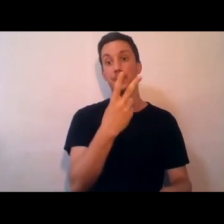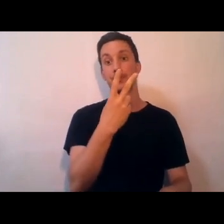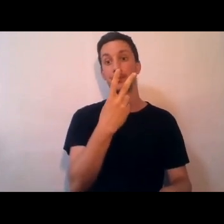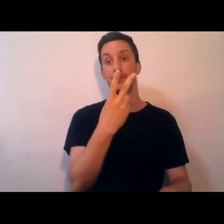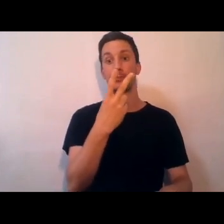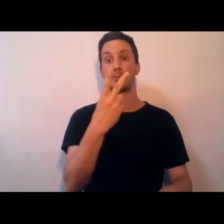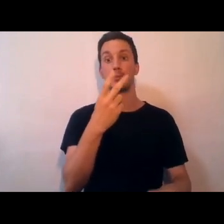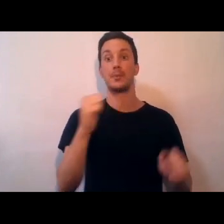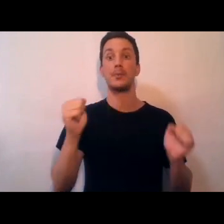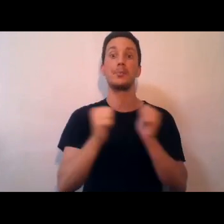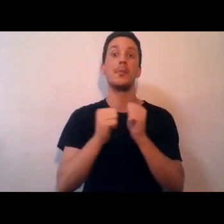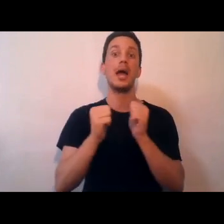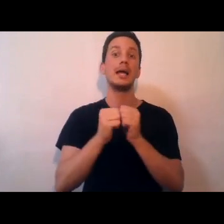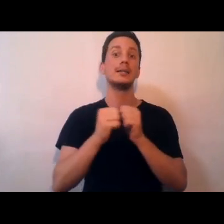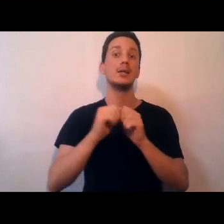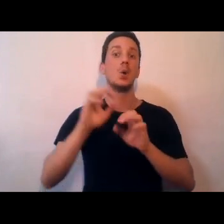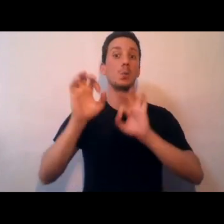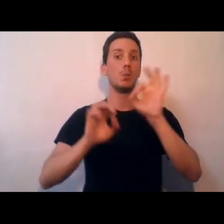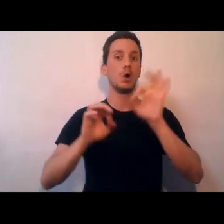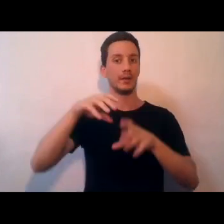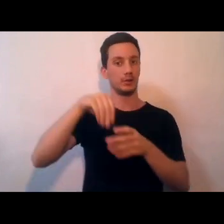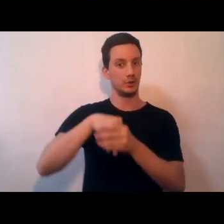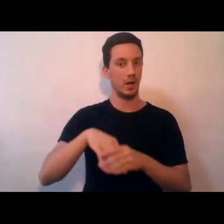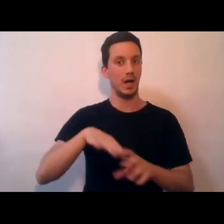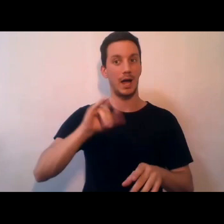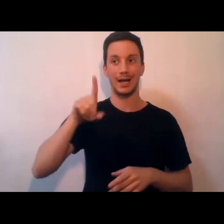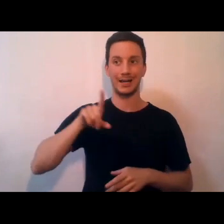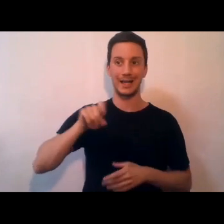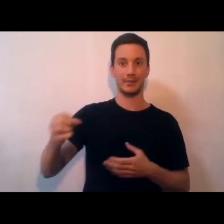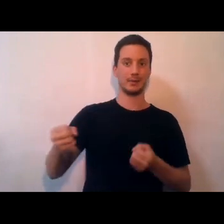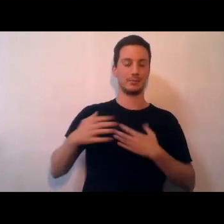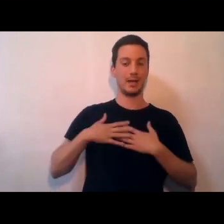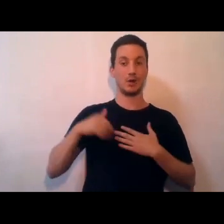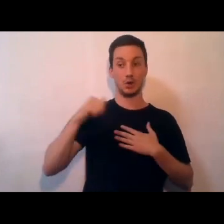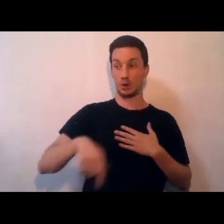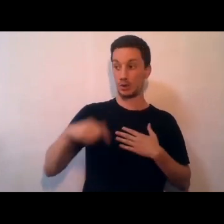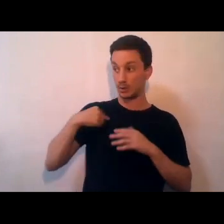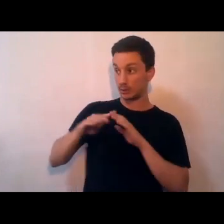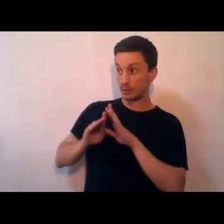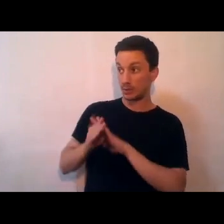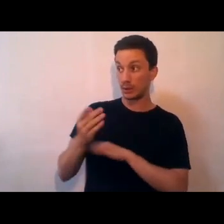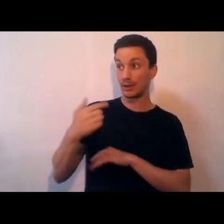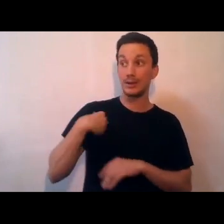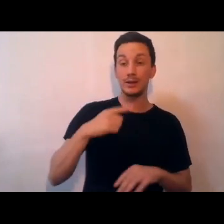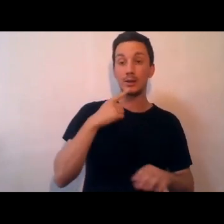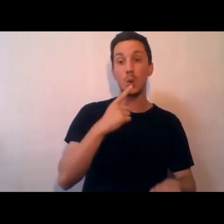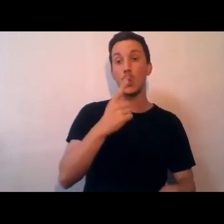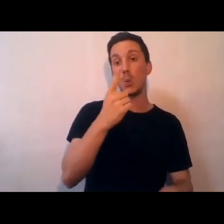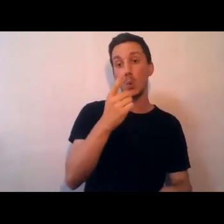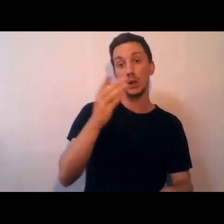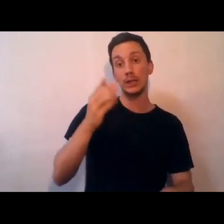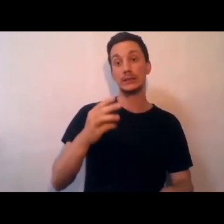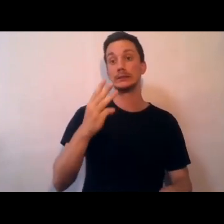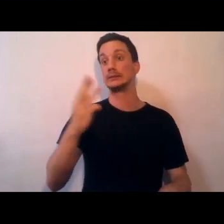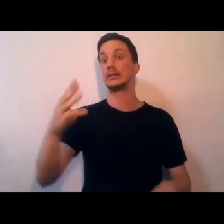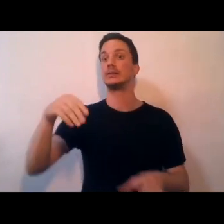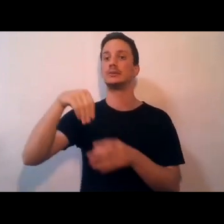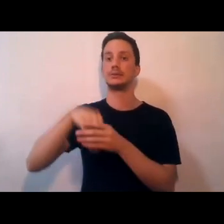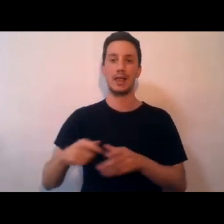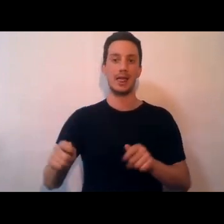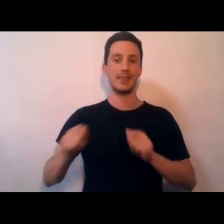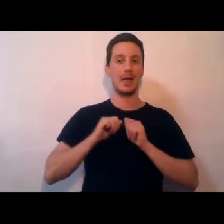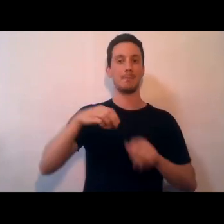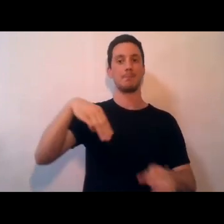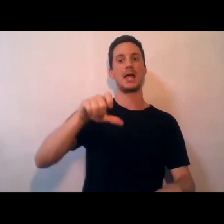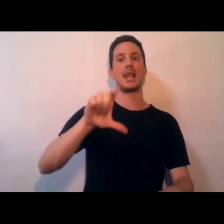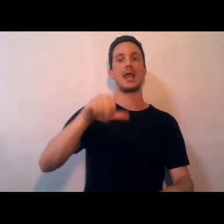piel y que uno de 33 recién nacidos hoy va a tener un melanoma. ¿Cuáles son los factores de